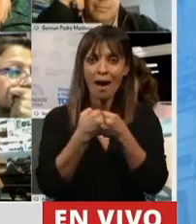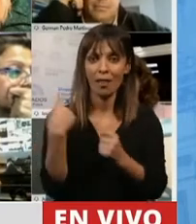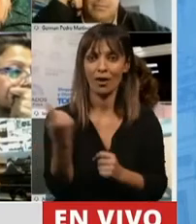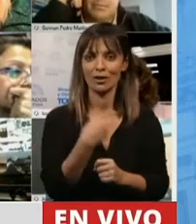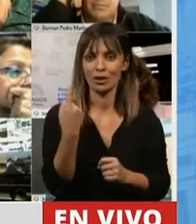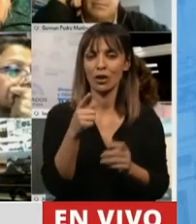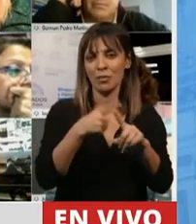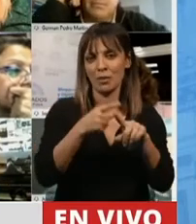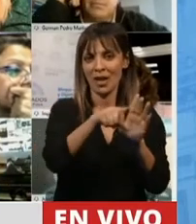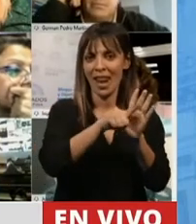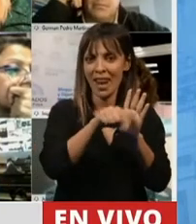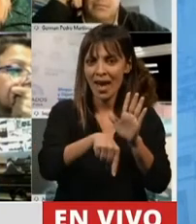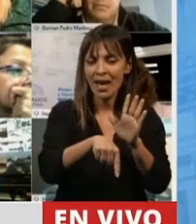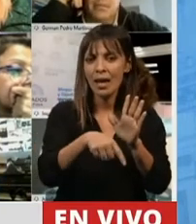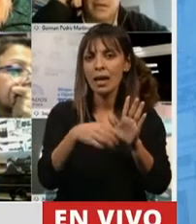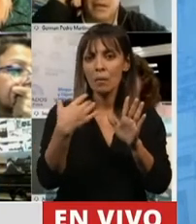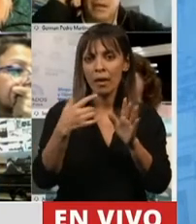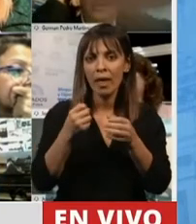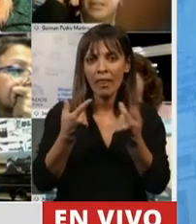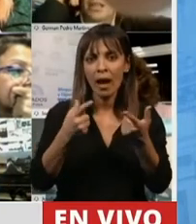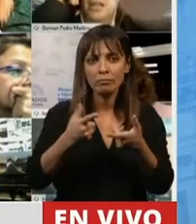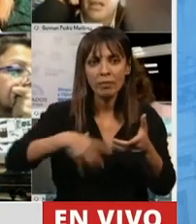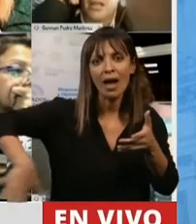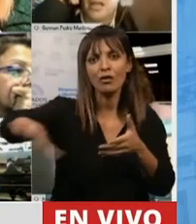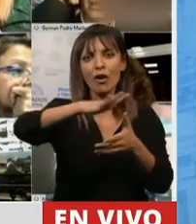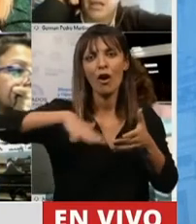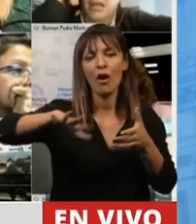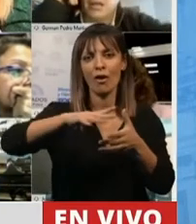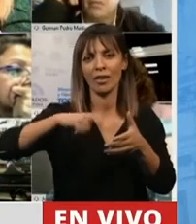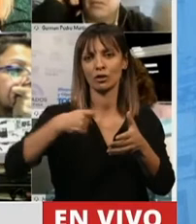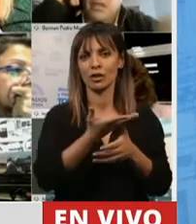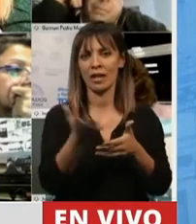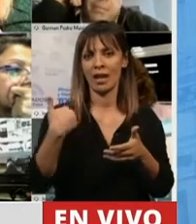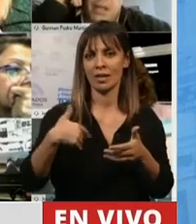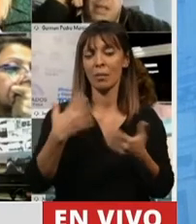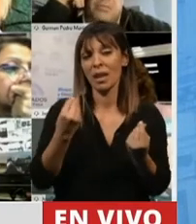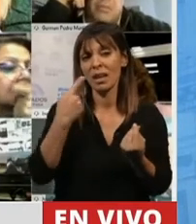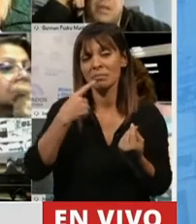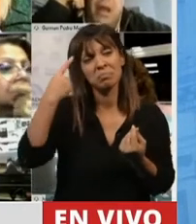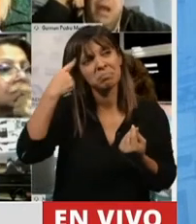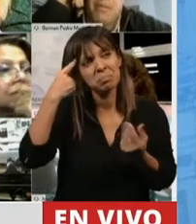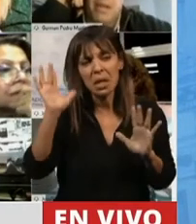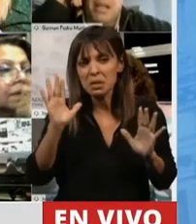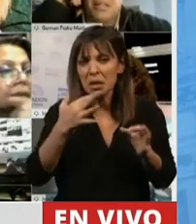en esta ley sea aplicable al resto de la economía argentina. Porque la pregunta es,